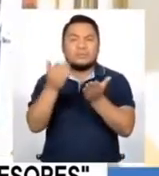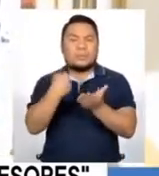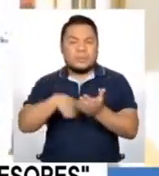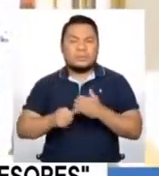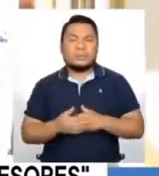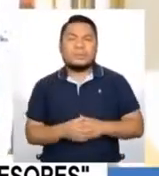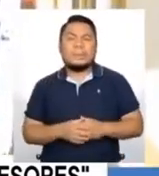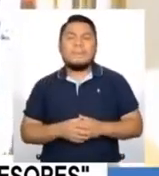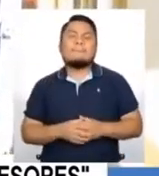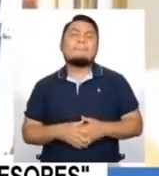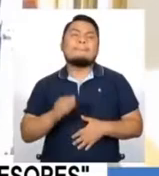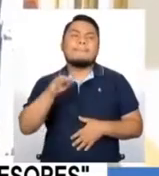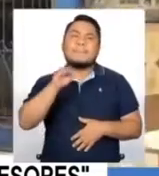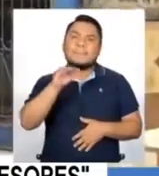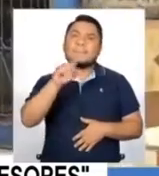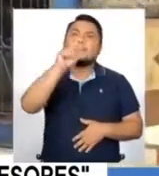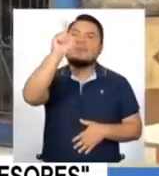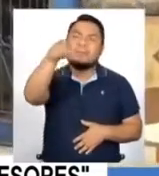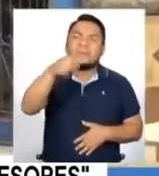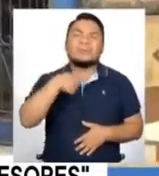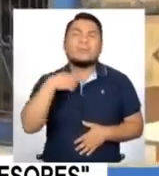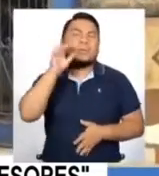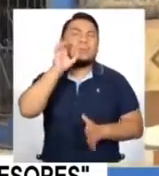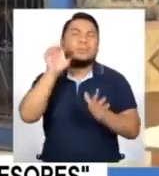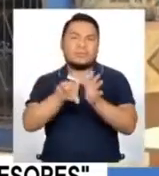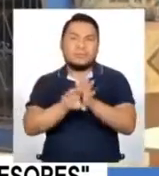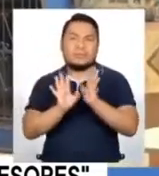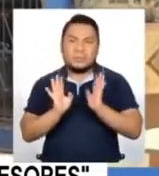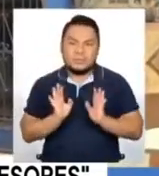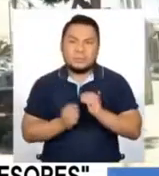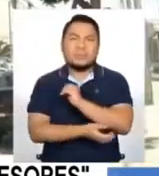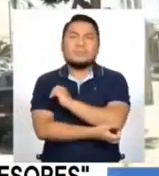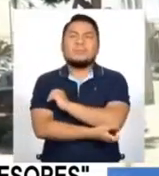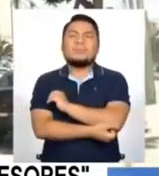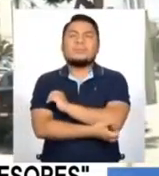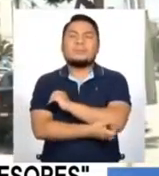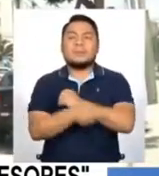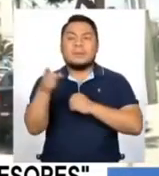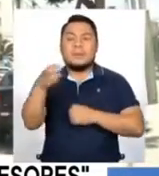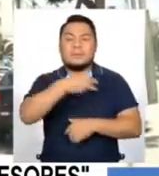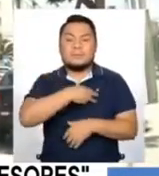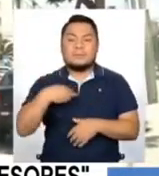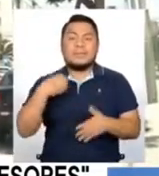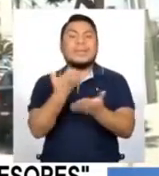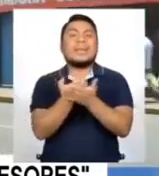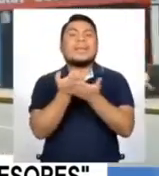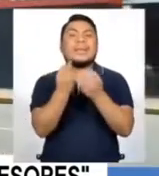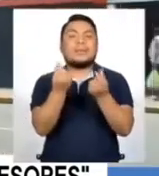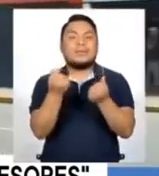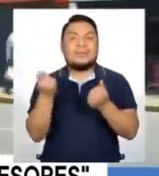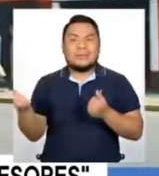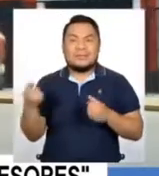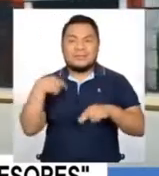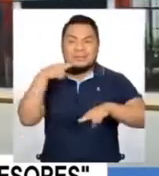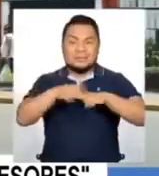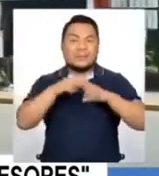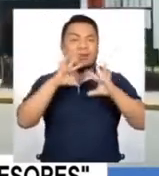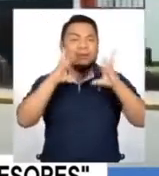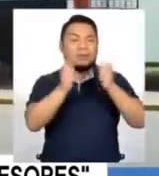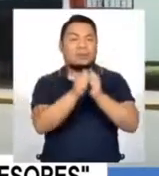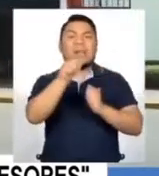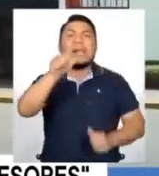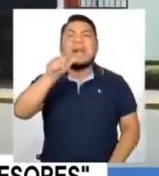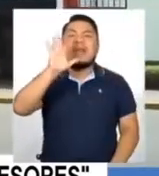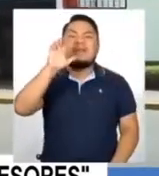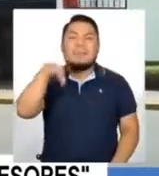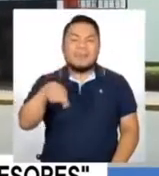Camacho, le pongo un ejemplo de algo que ha pasado. El Ministerio de Economía se sentó con la Asociación de AFPs,